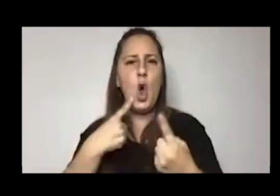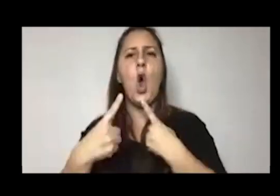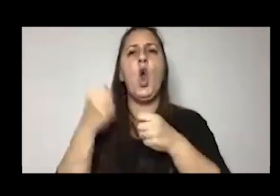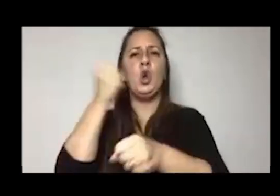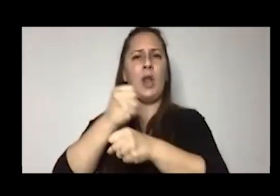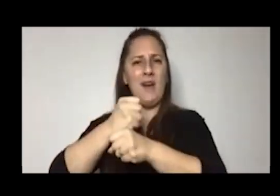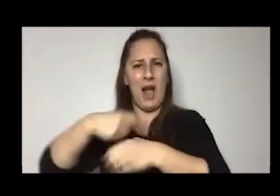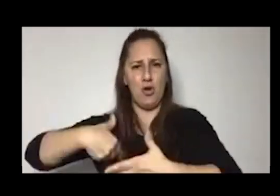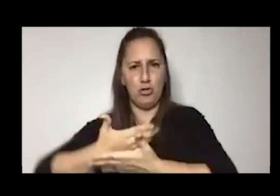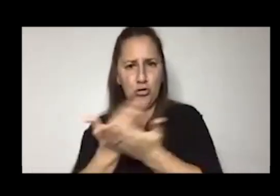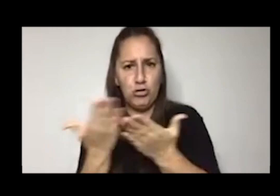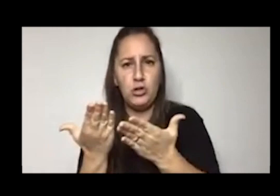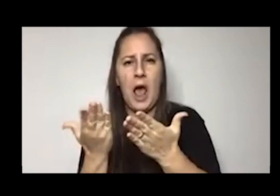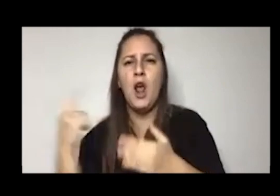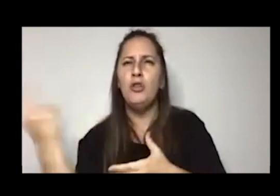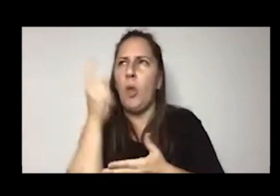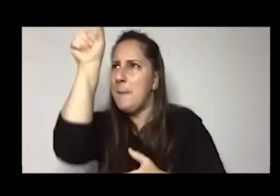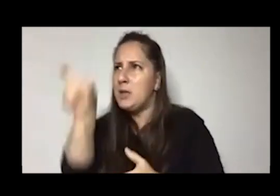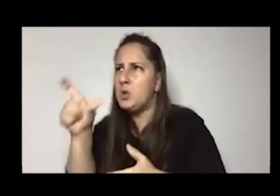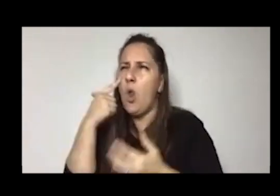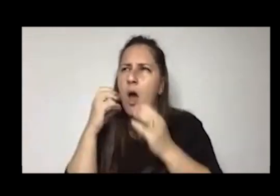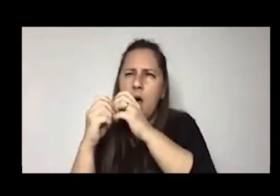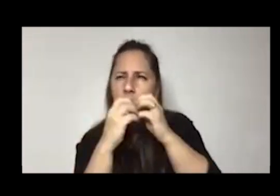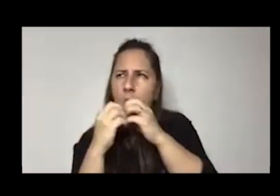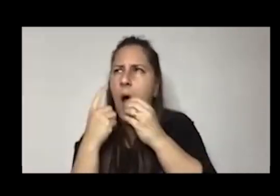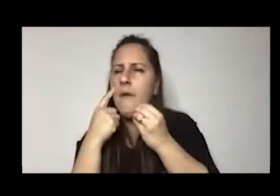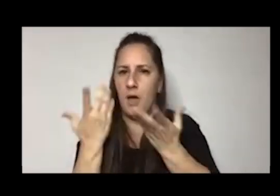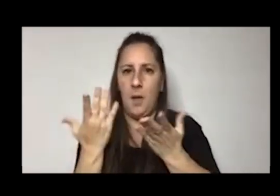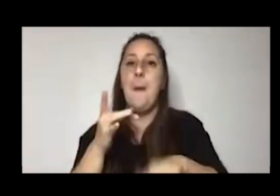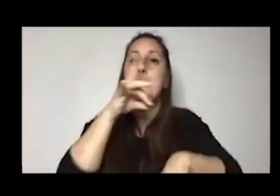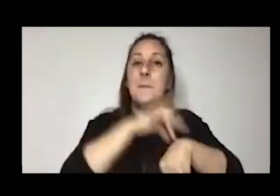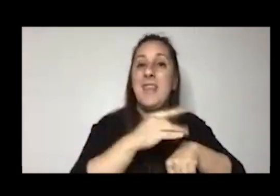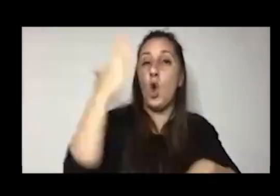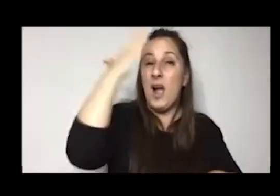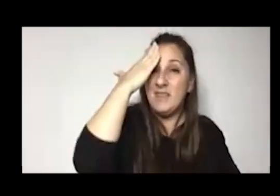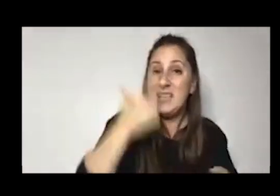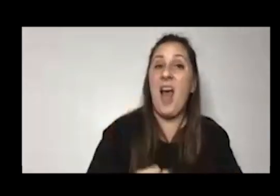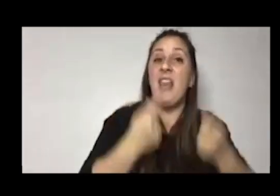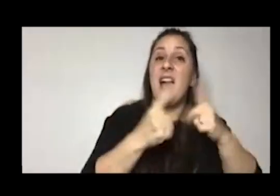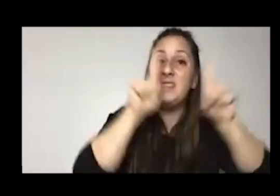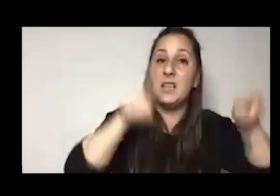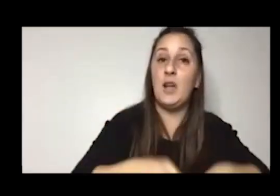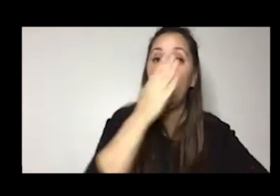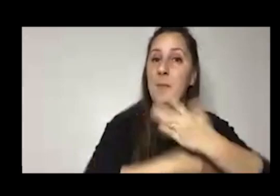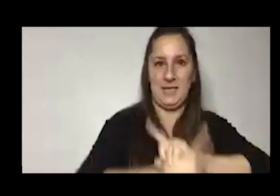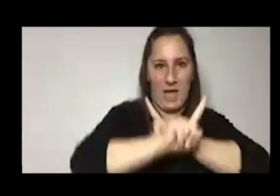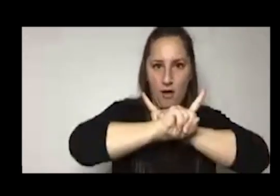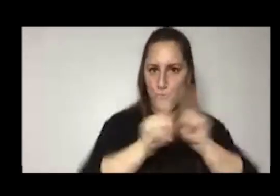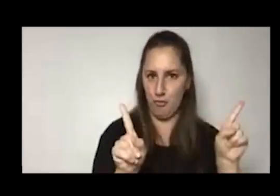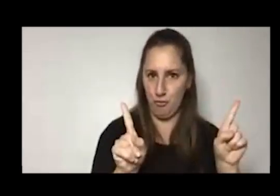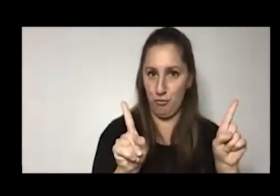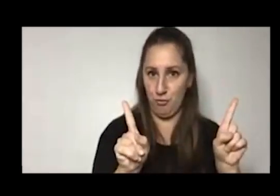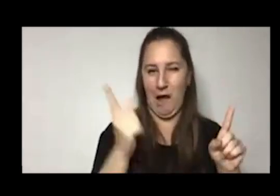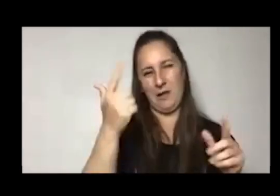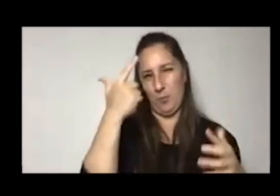que evalúa el cuadro, pero no es el médico de cabecera puntualmente el que lo entrega, porque por ahí se había prestado ahí